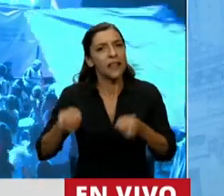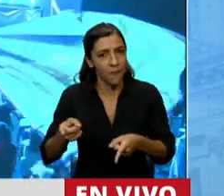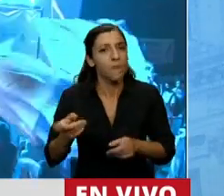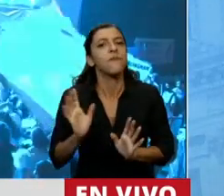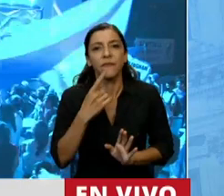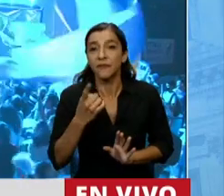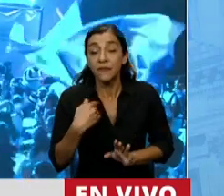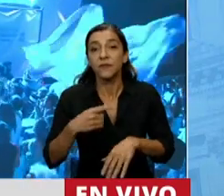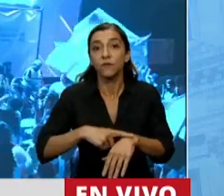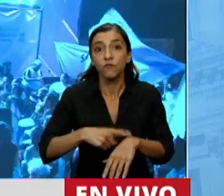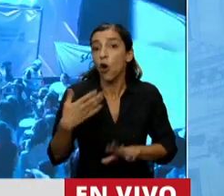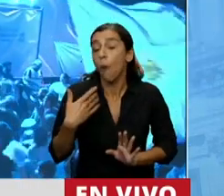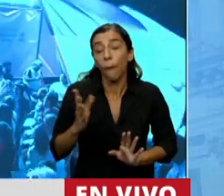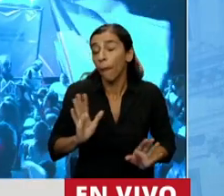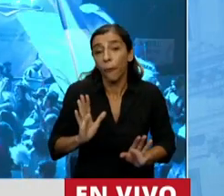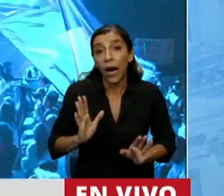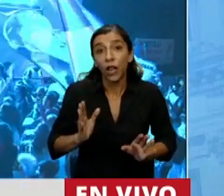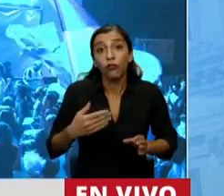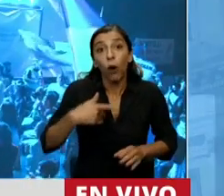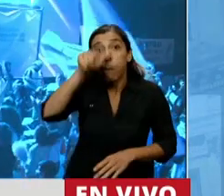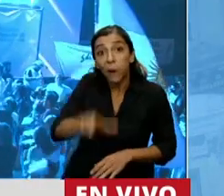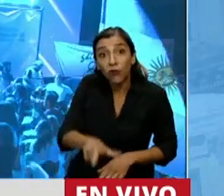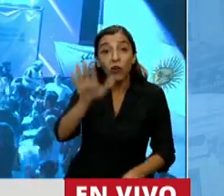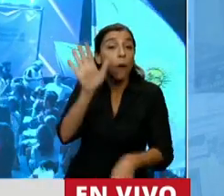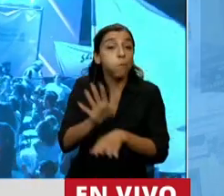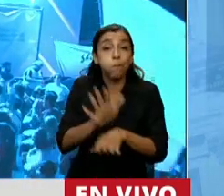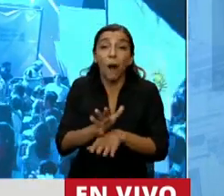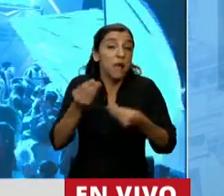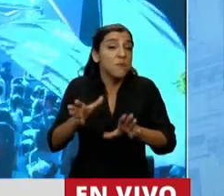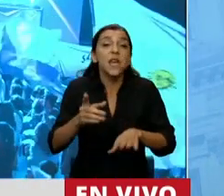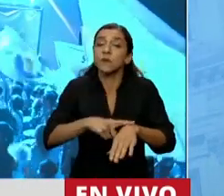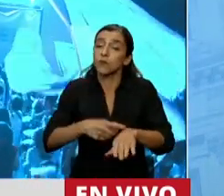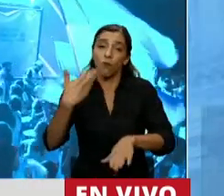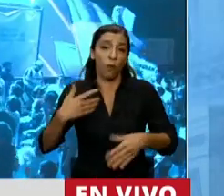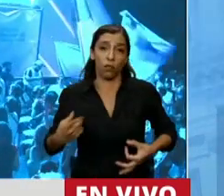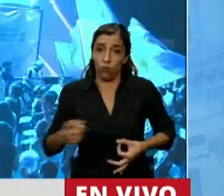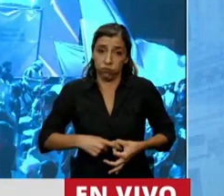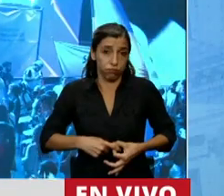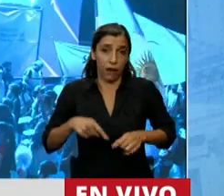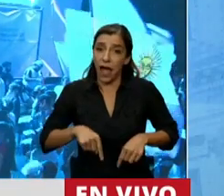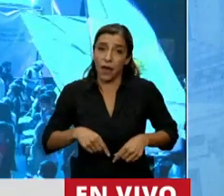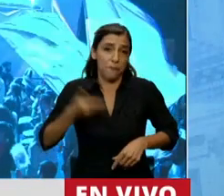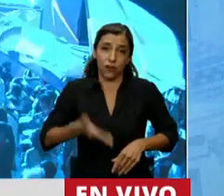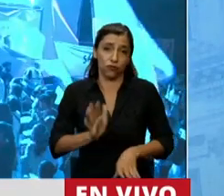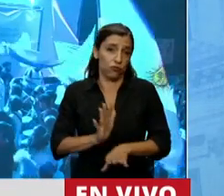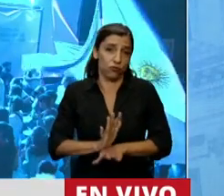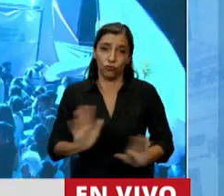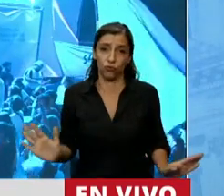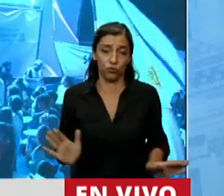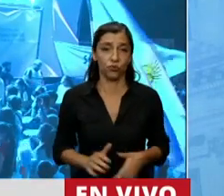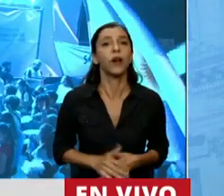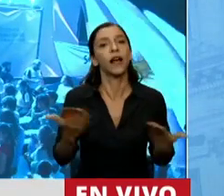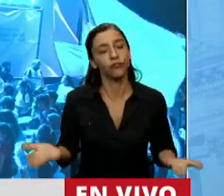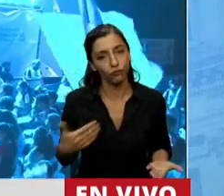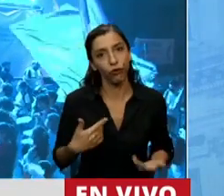de la persona humana comienza con la concepción. Estas normativas señaladas nos da el marco